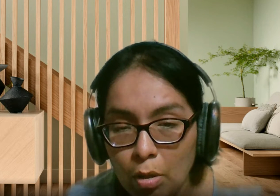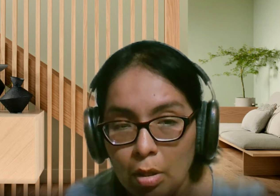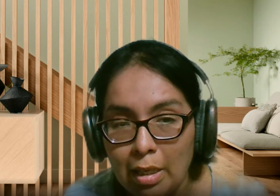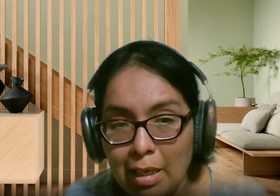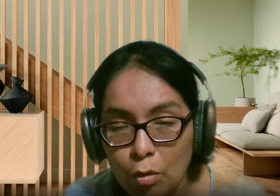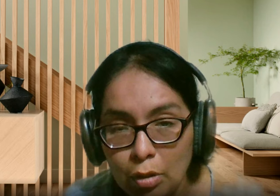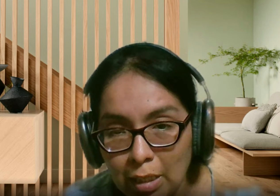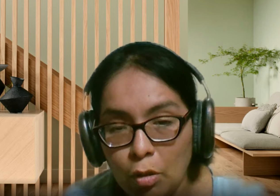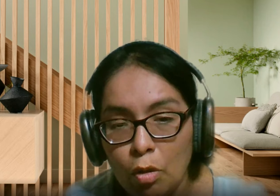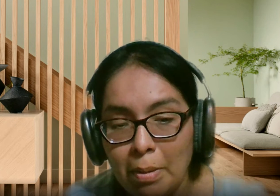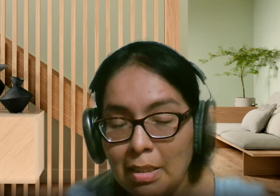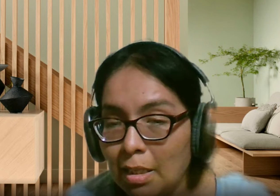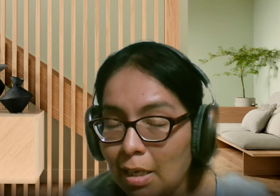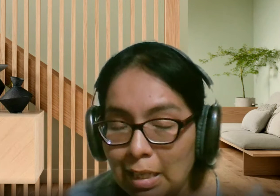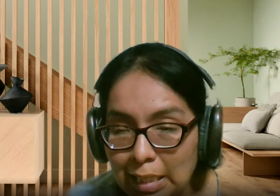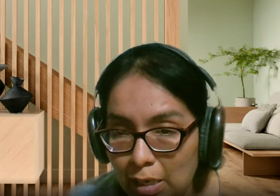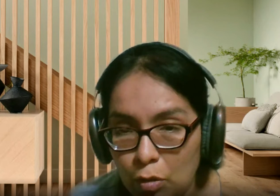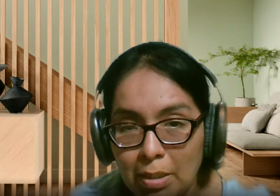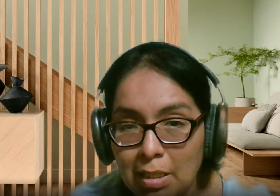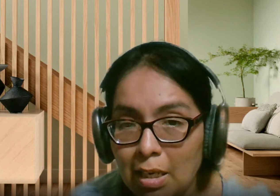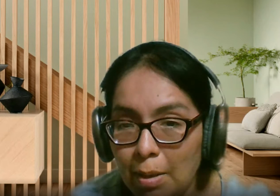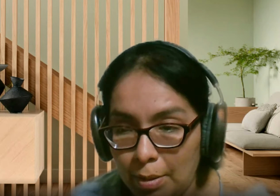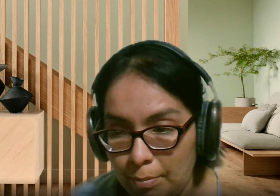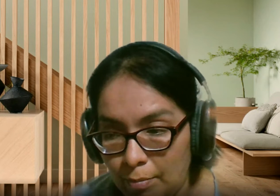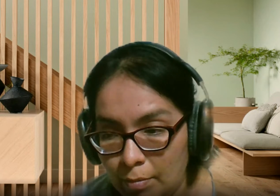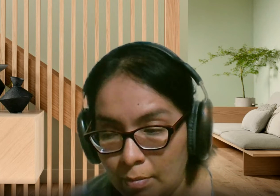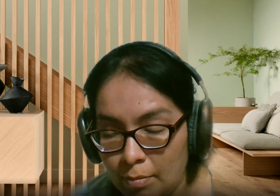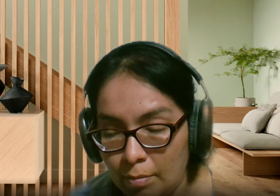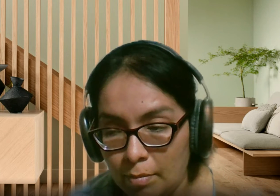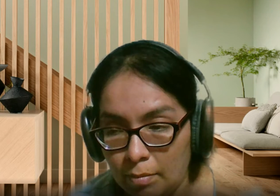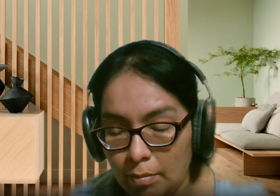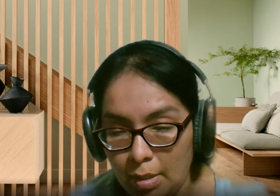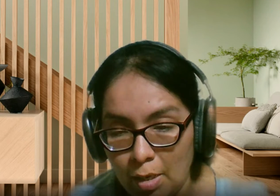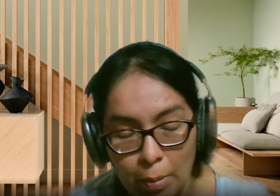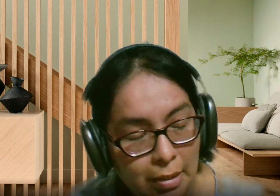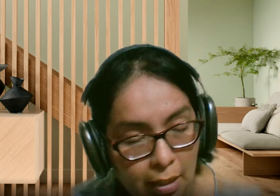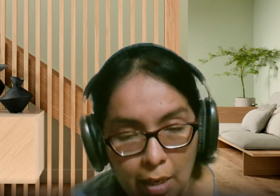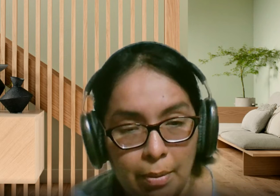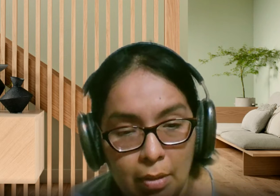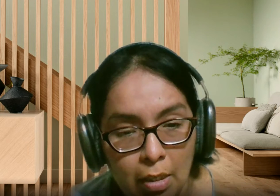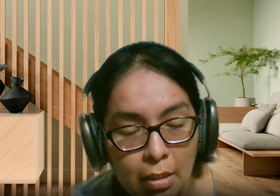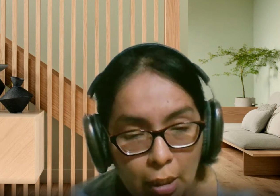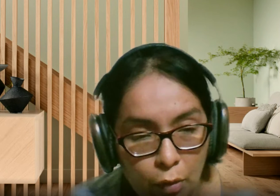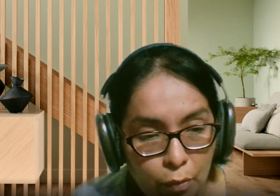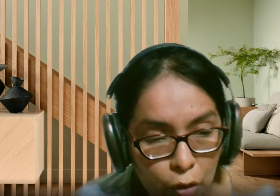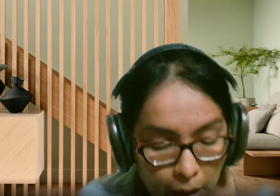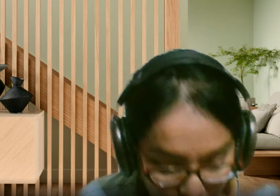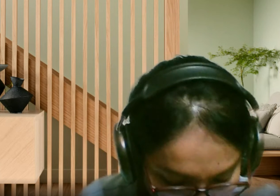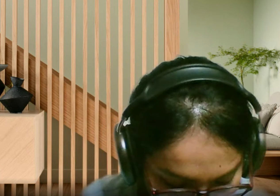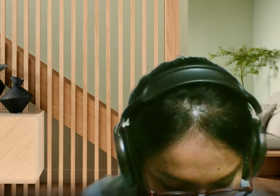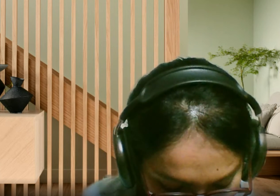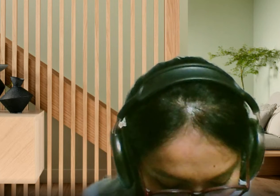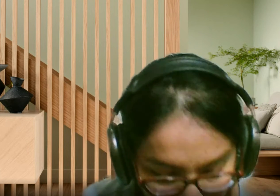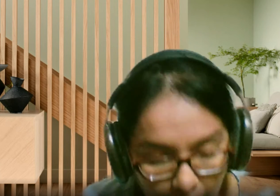pero el contagio no va a ser letal, no va a ser grave. Ya, no va a ser grave. Y esto funciona